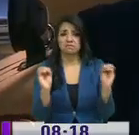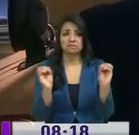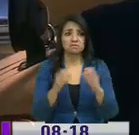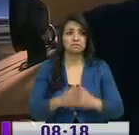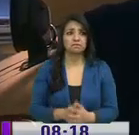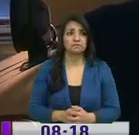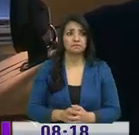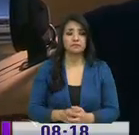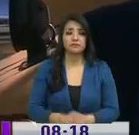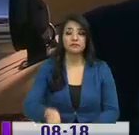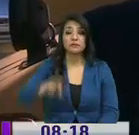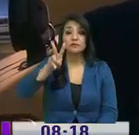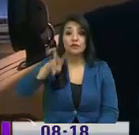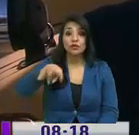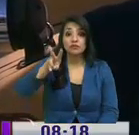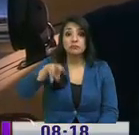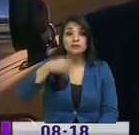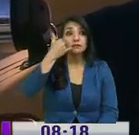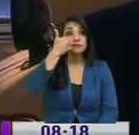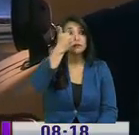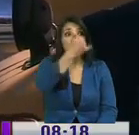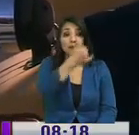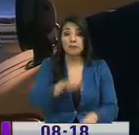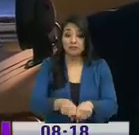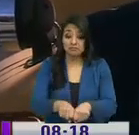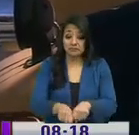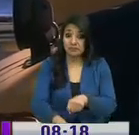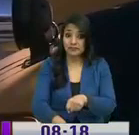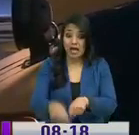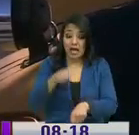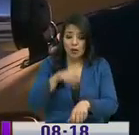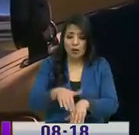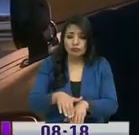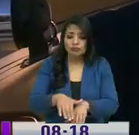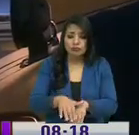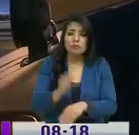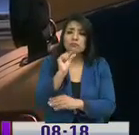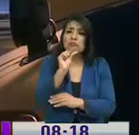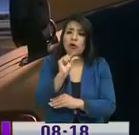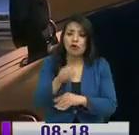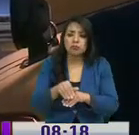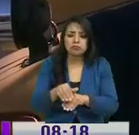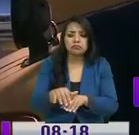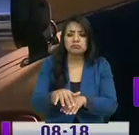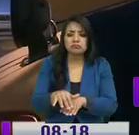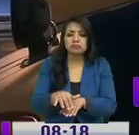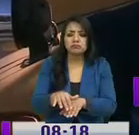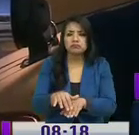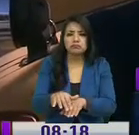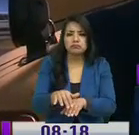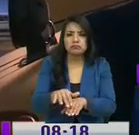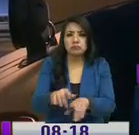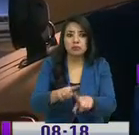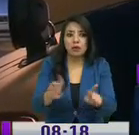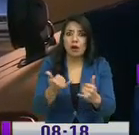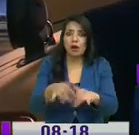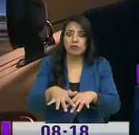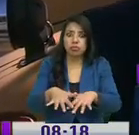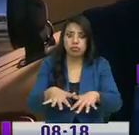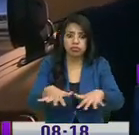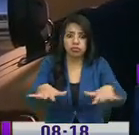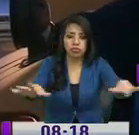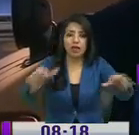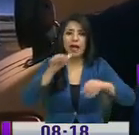digo, ya creo que son más de 2 meses. Cuando se inició esto era un goteo, creo no era mucho. Yo ahora ya veo que